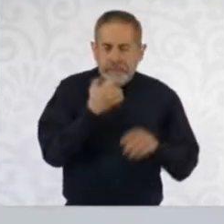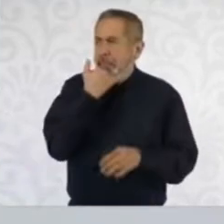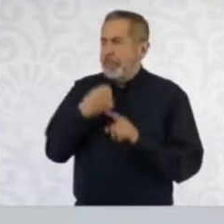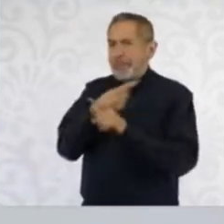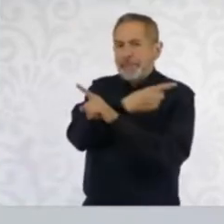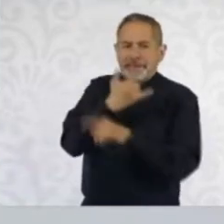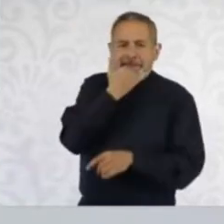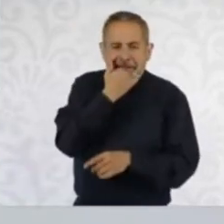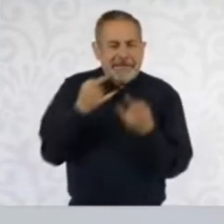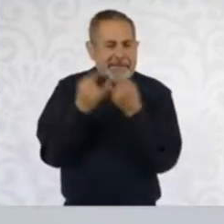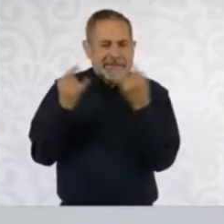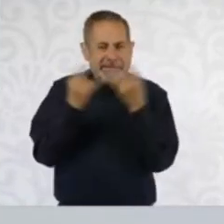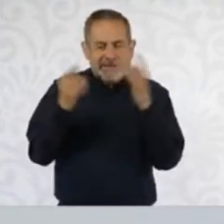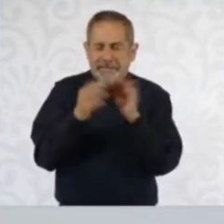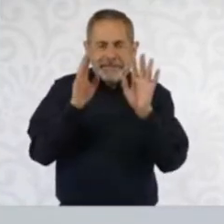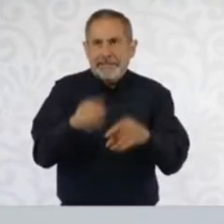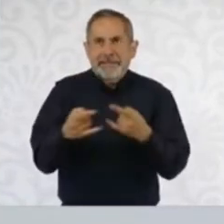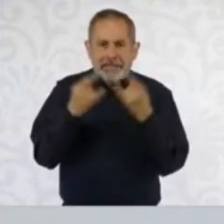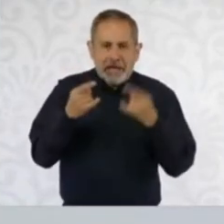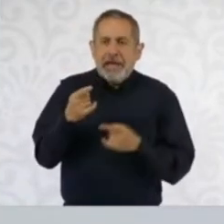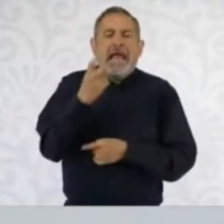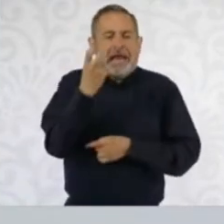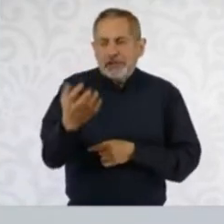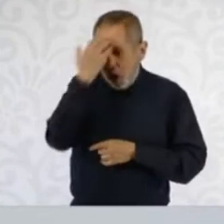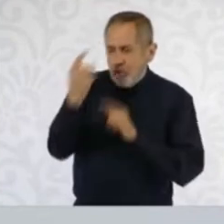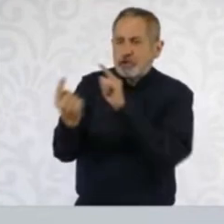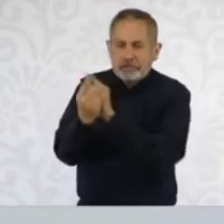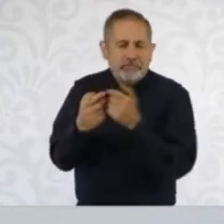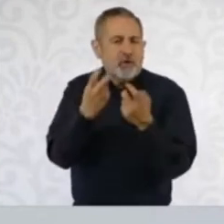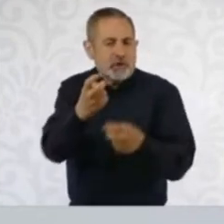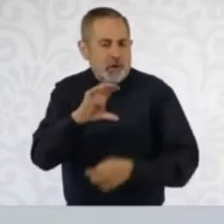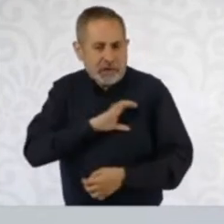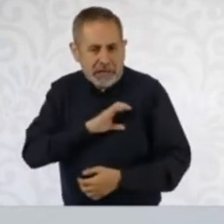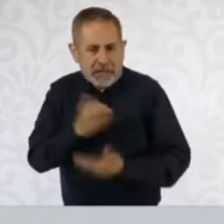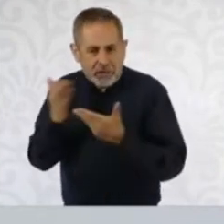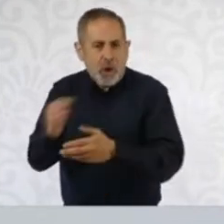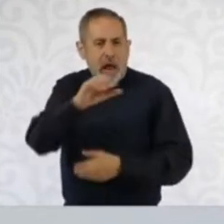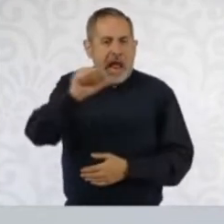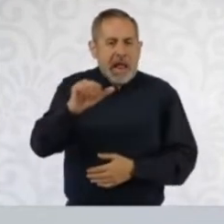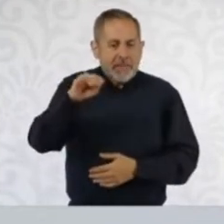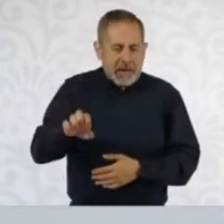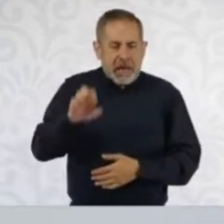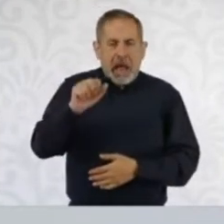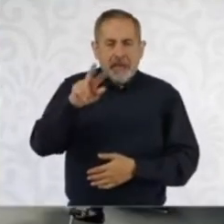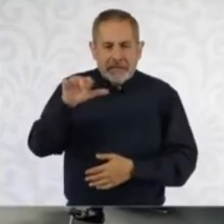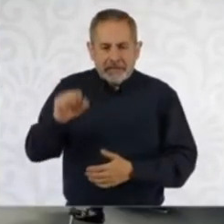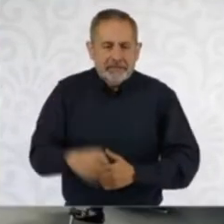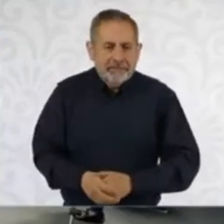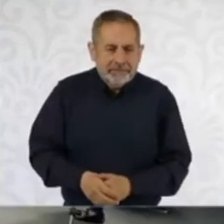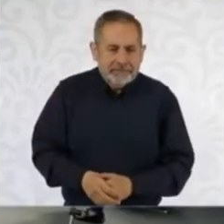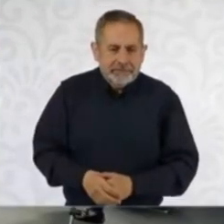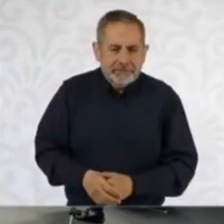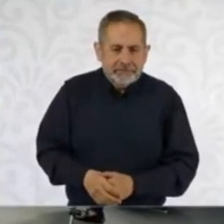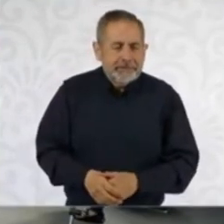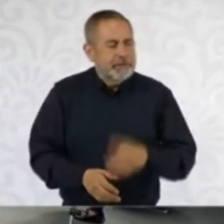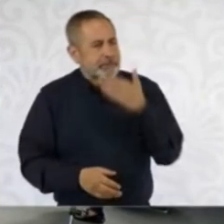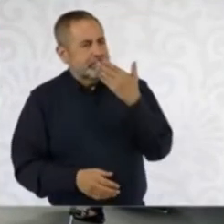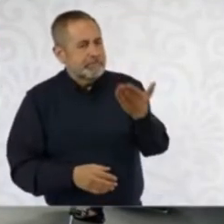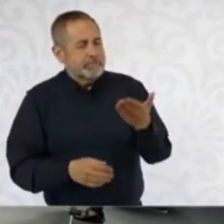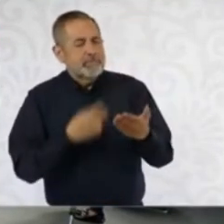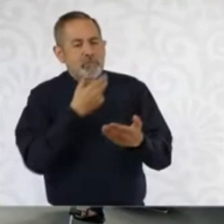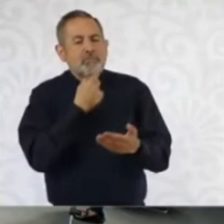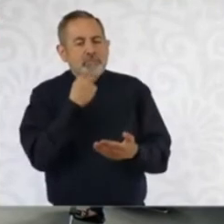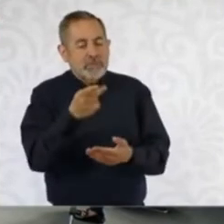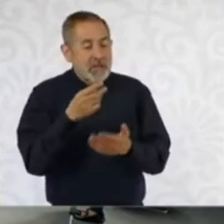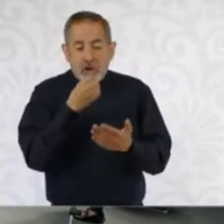pasé contando la anécdota, así que con cariño a Jaime Avilés. Y justo el video está buenísimo. Yo creo que si se lo